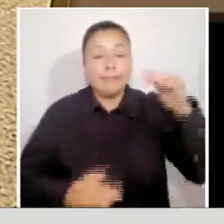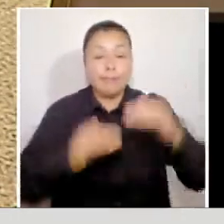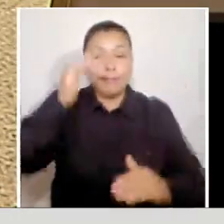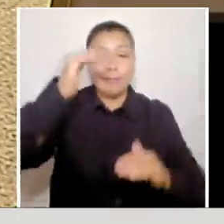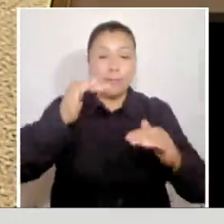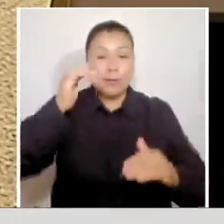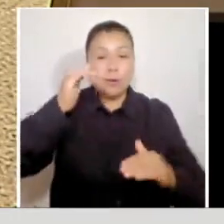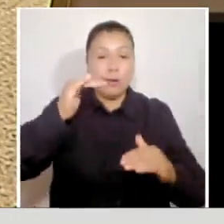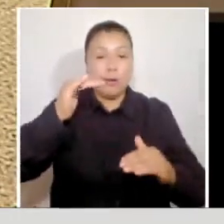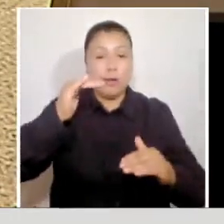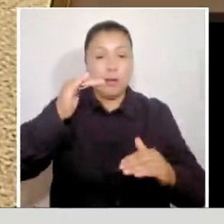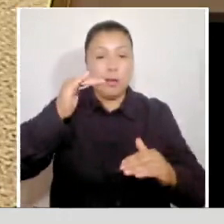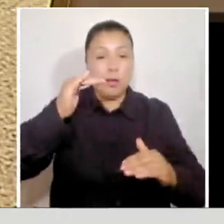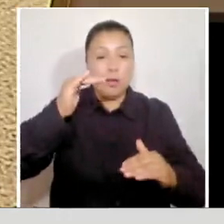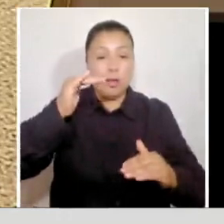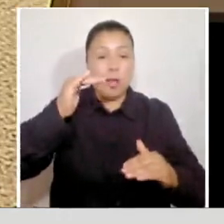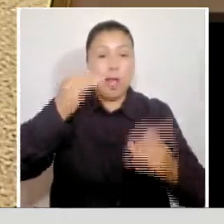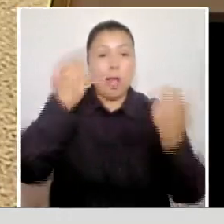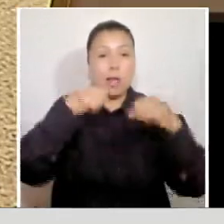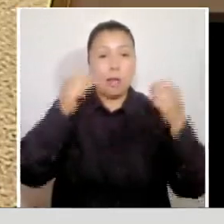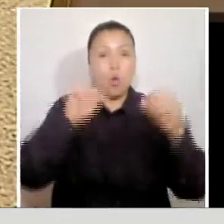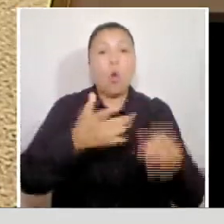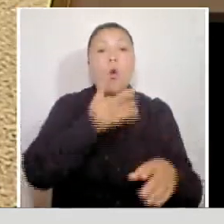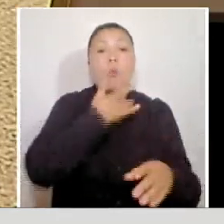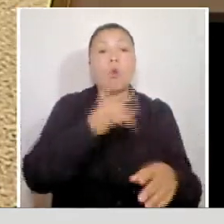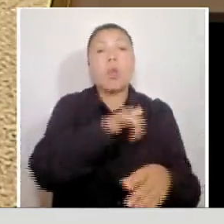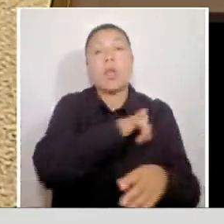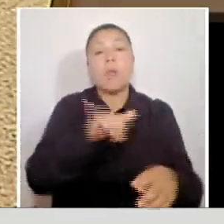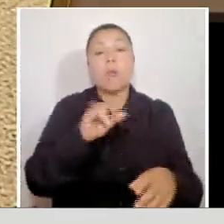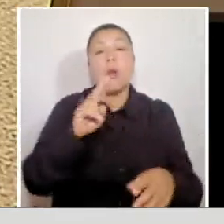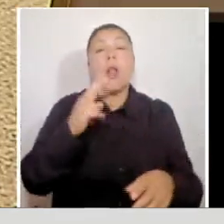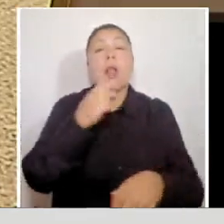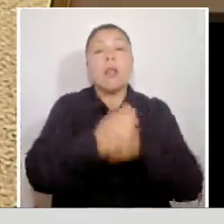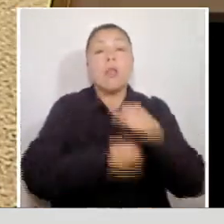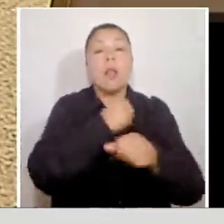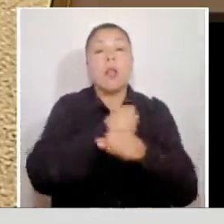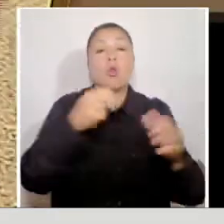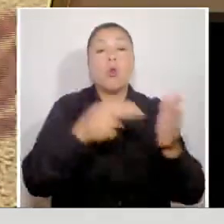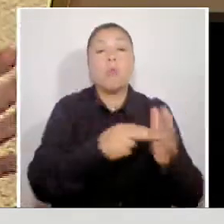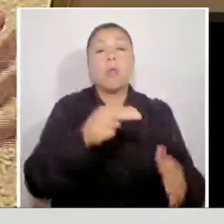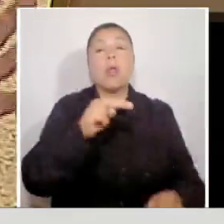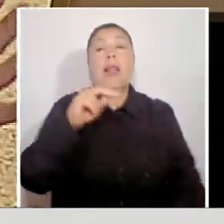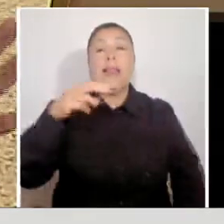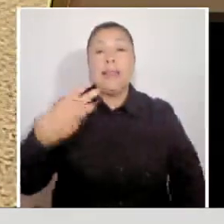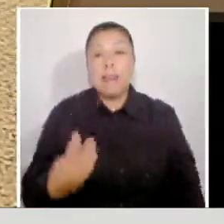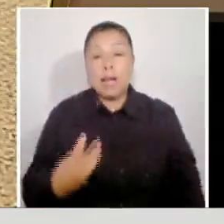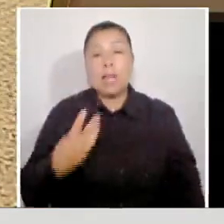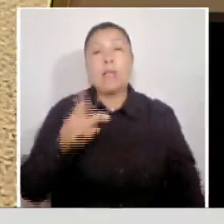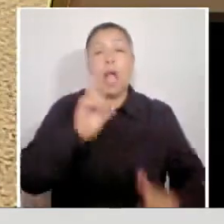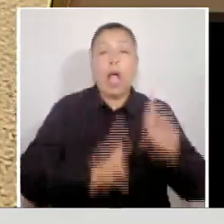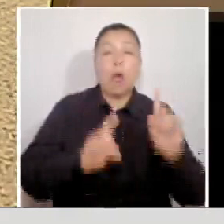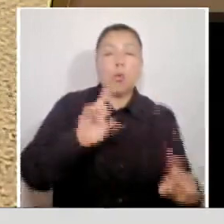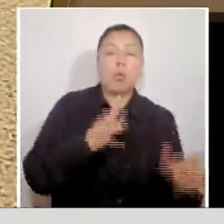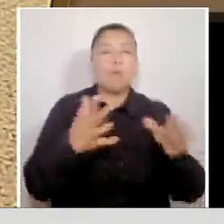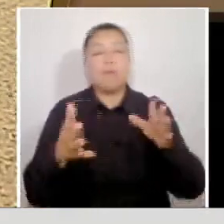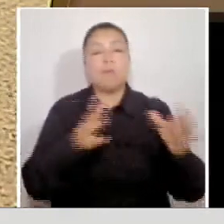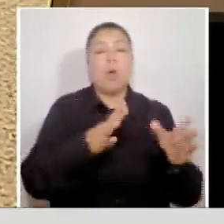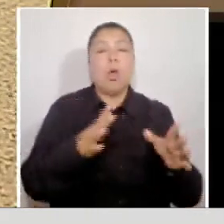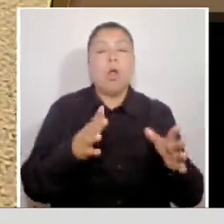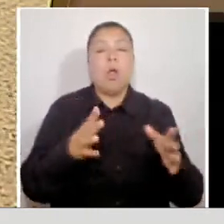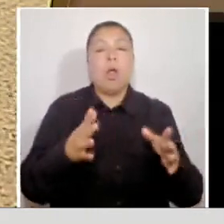deporte Por qué Porque después del 2003 algunos por probablemente por algún